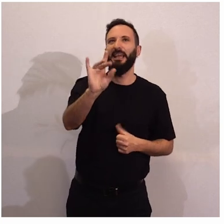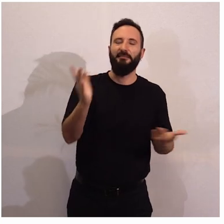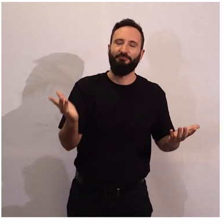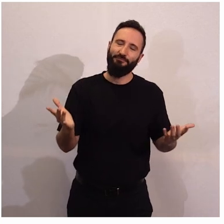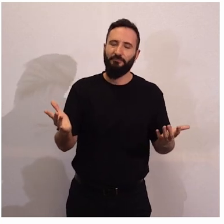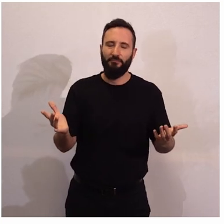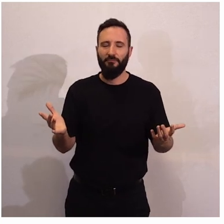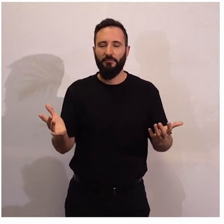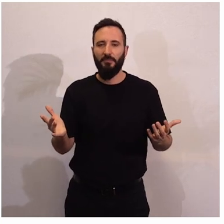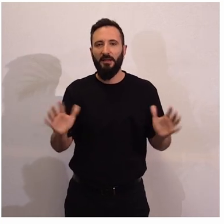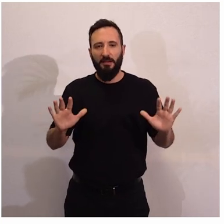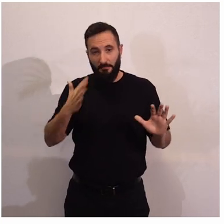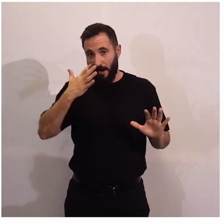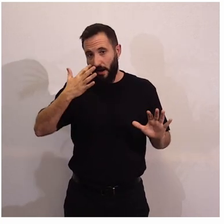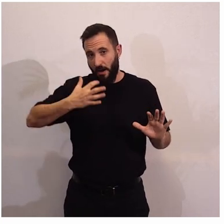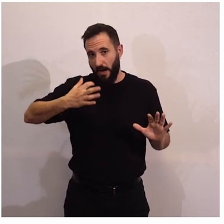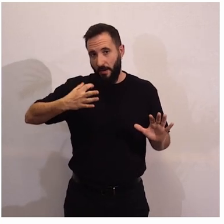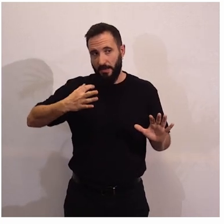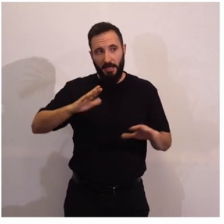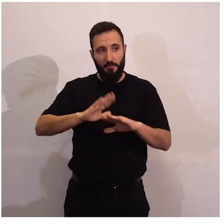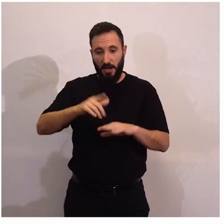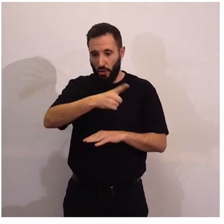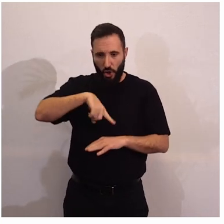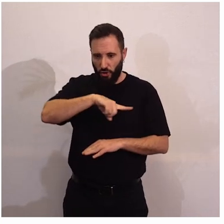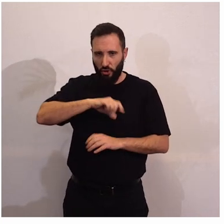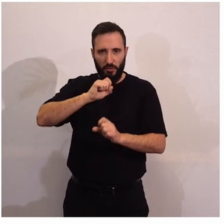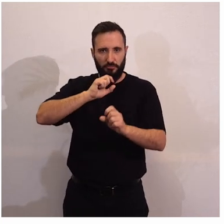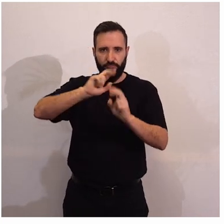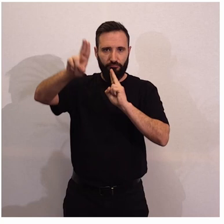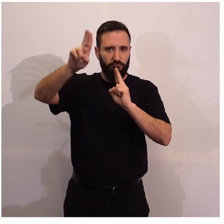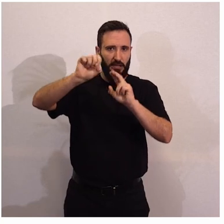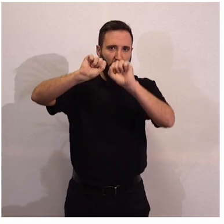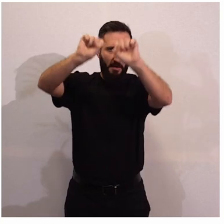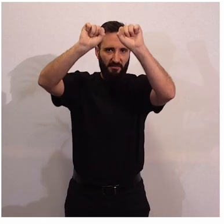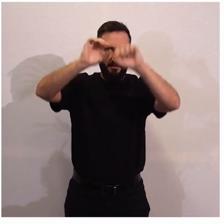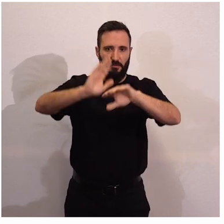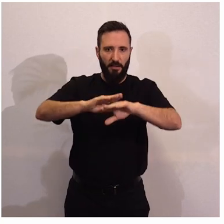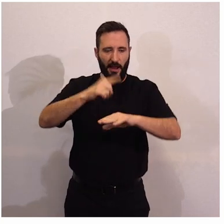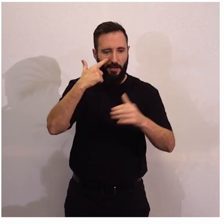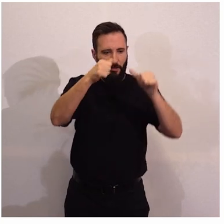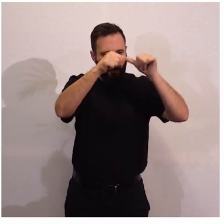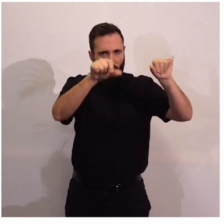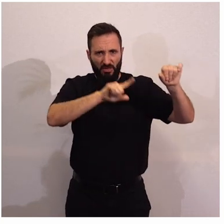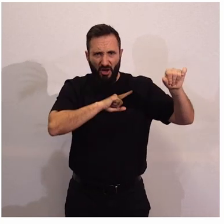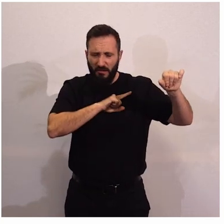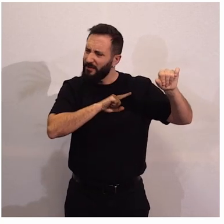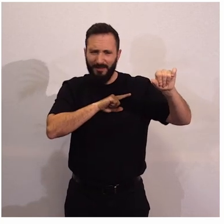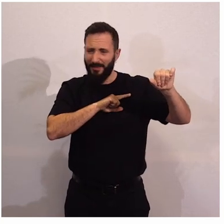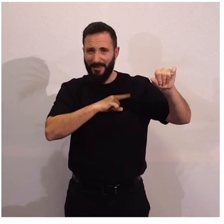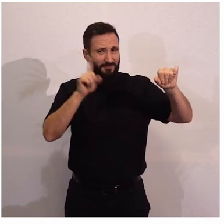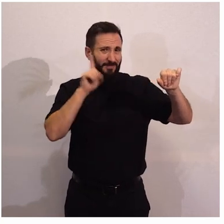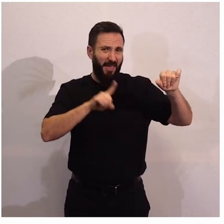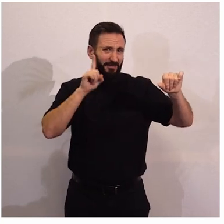prejuicios, pero para eso estamos ahí, para demostrar que ese prejuicio es